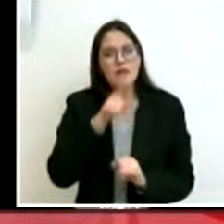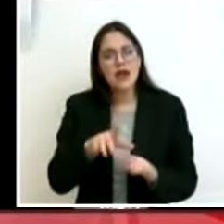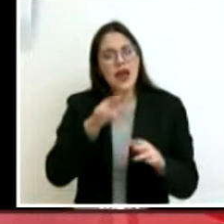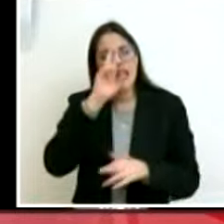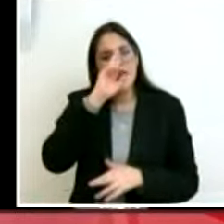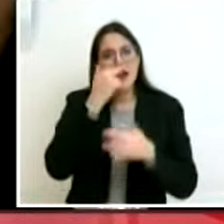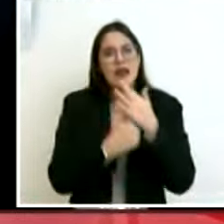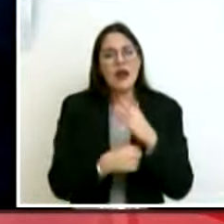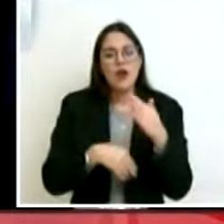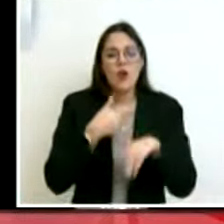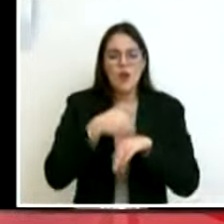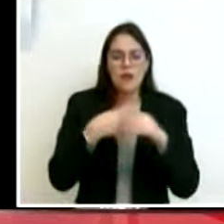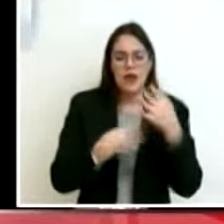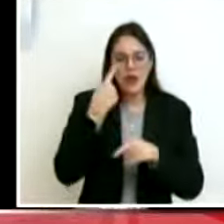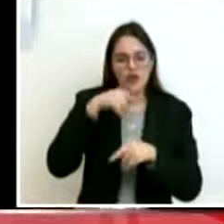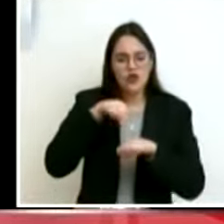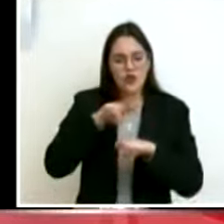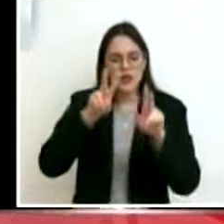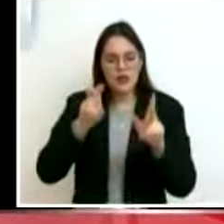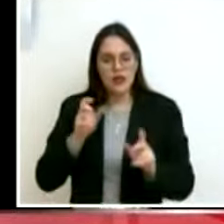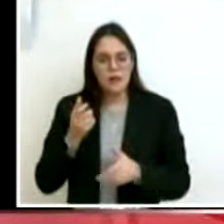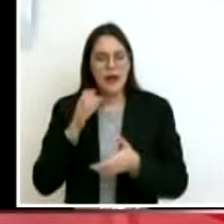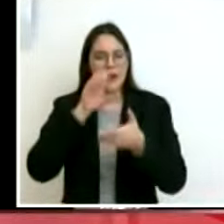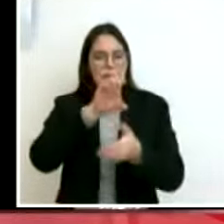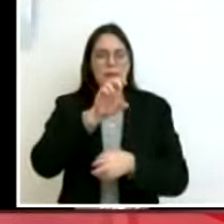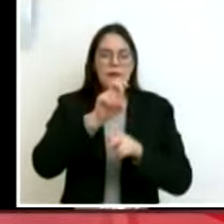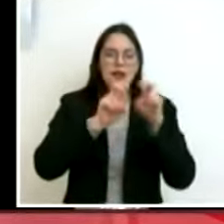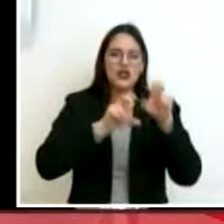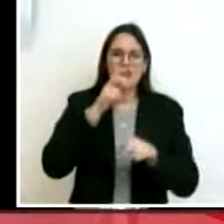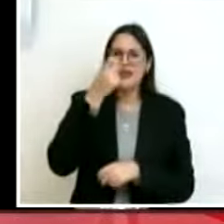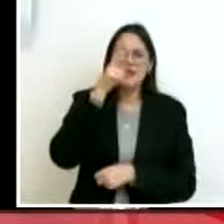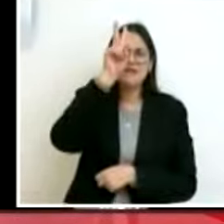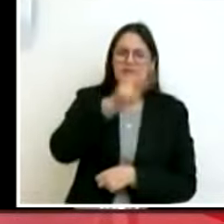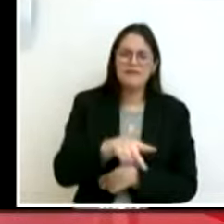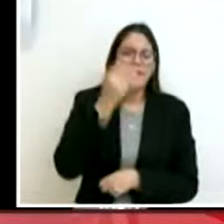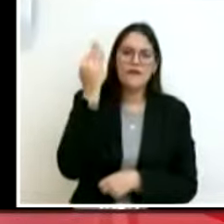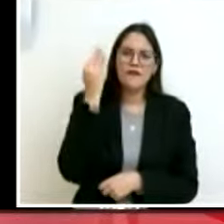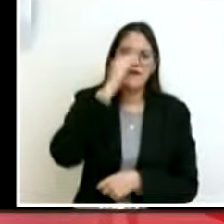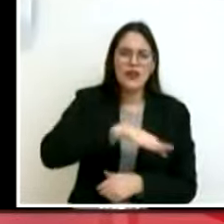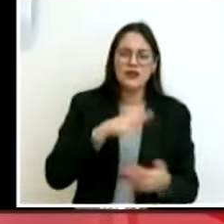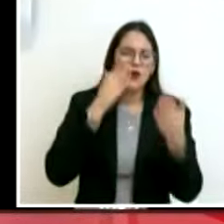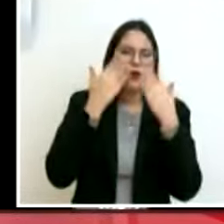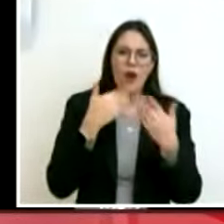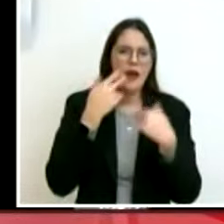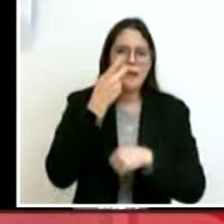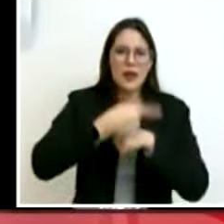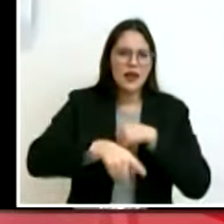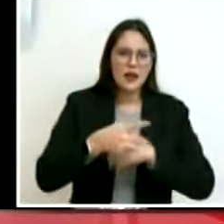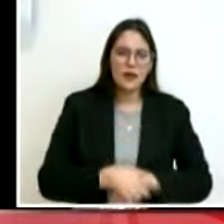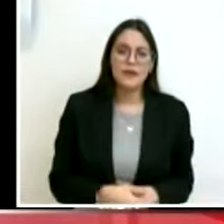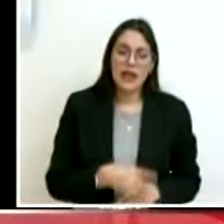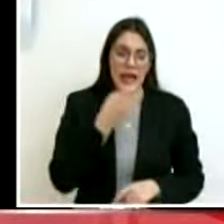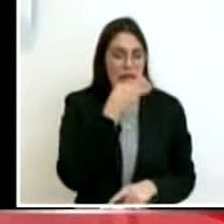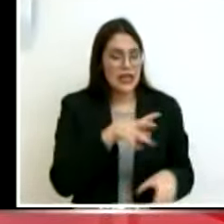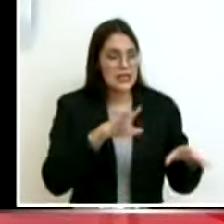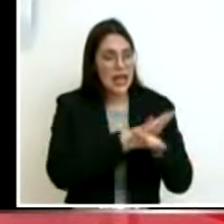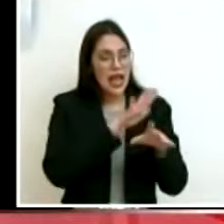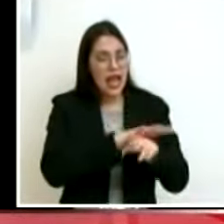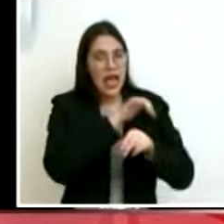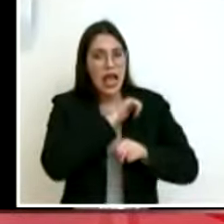en materia de inversión. Eso es absolutamente falso. La reforma del Poder